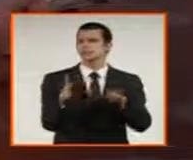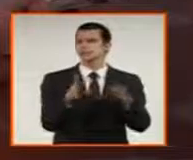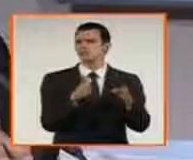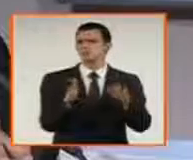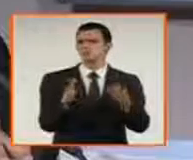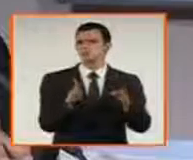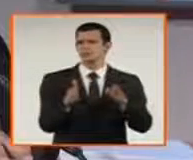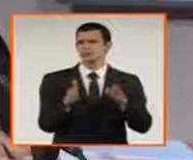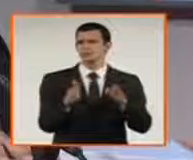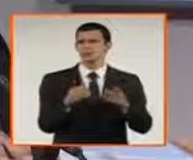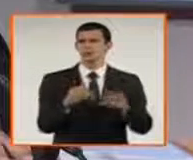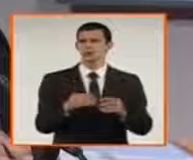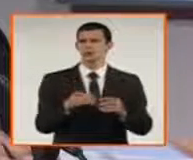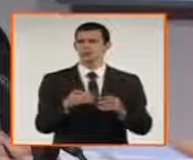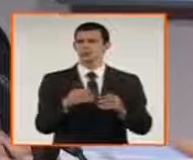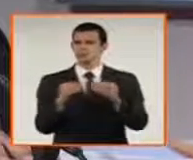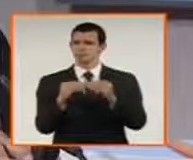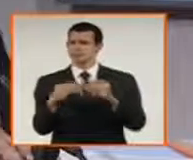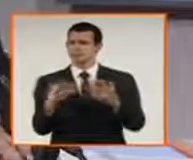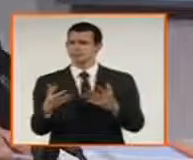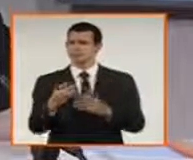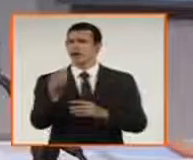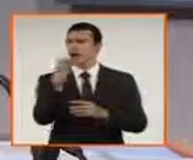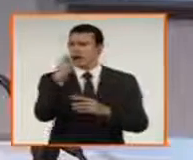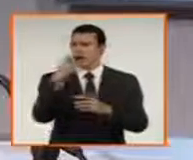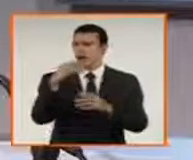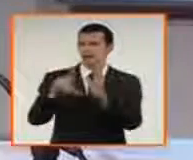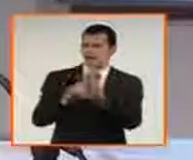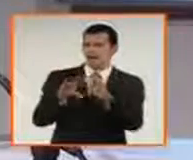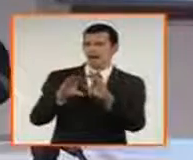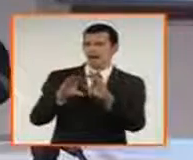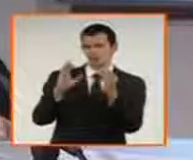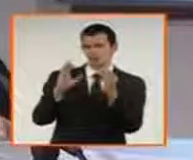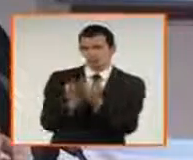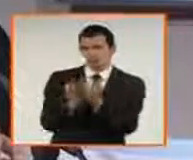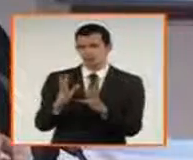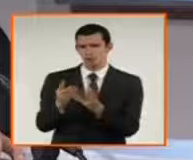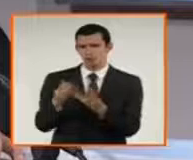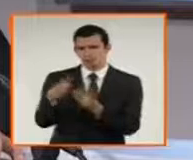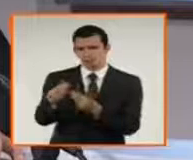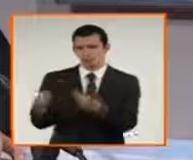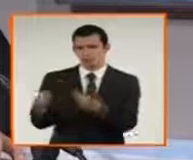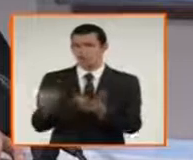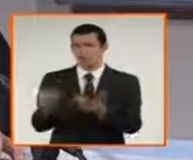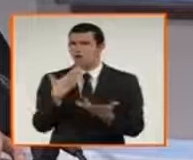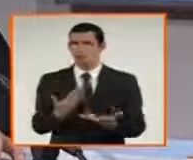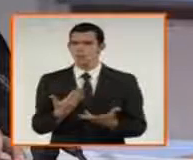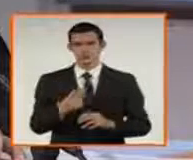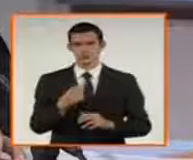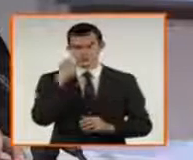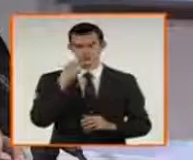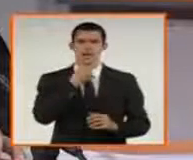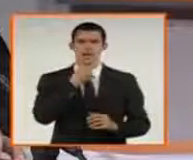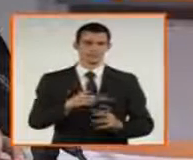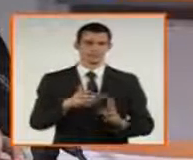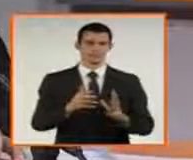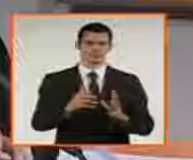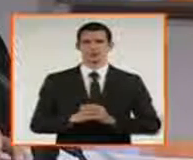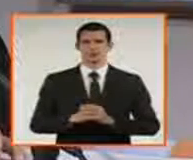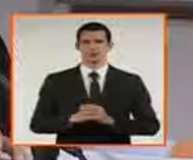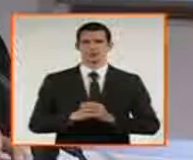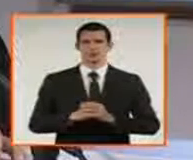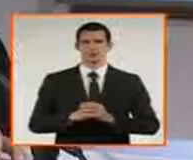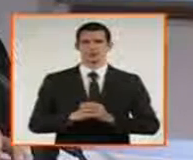una obligación imprescriptible, en tanto no importa... Que nunca cesa. Que no importa cuántos años hayan pasado sin que la madre,